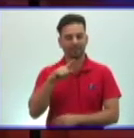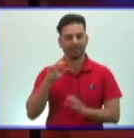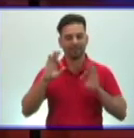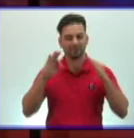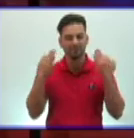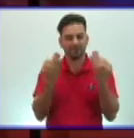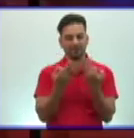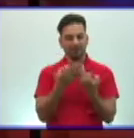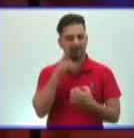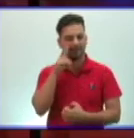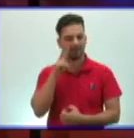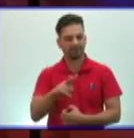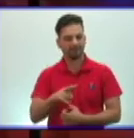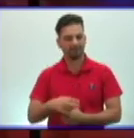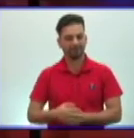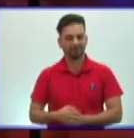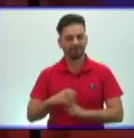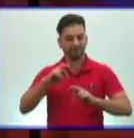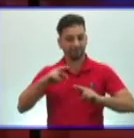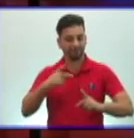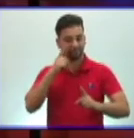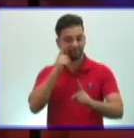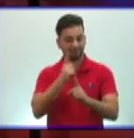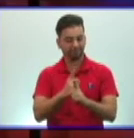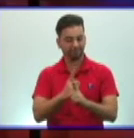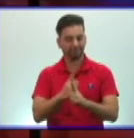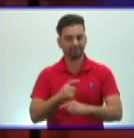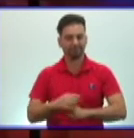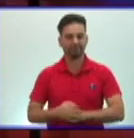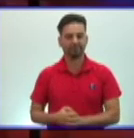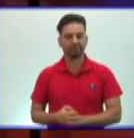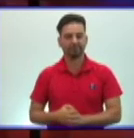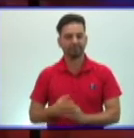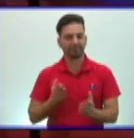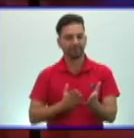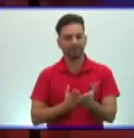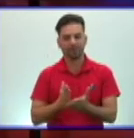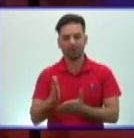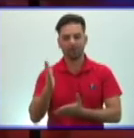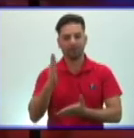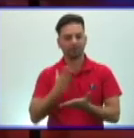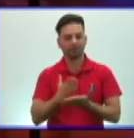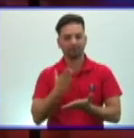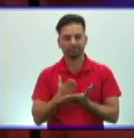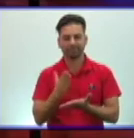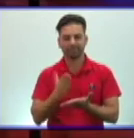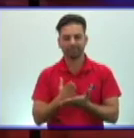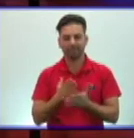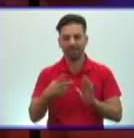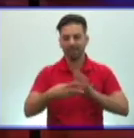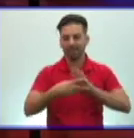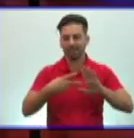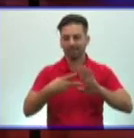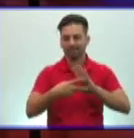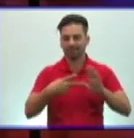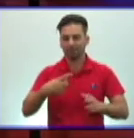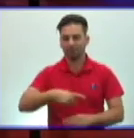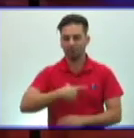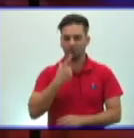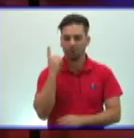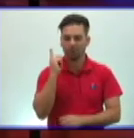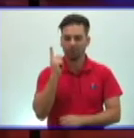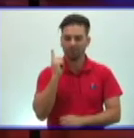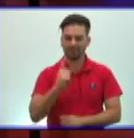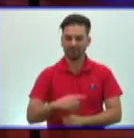Nos reencontramos una vez más para continuar el estudio de la asignatura Cultura Política.